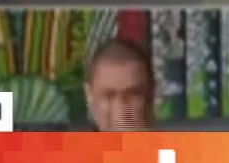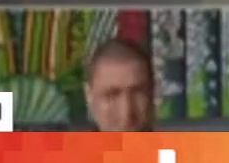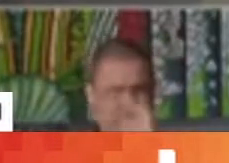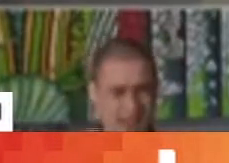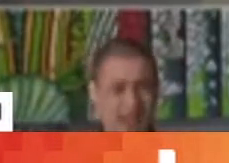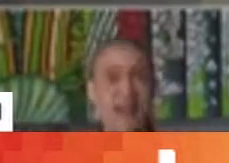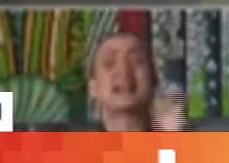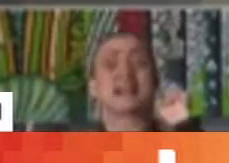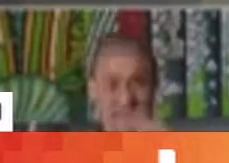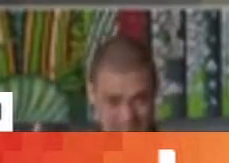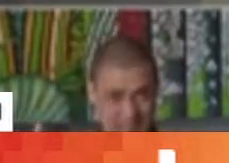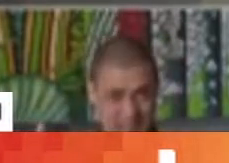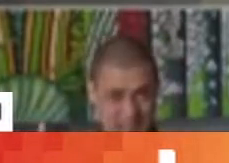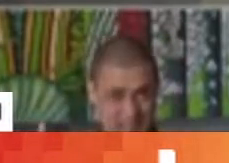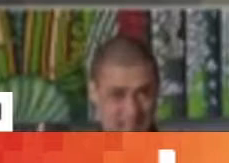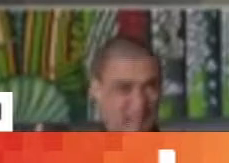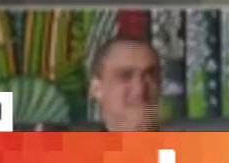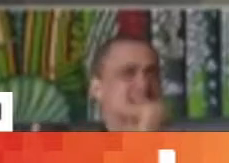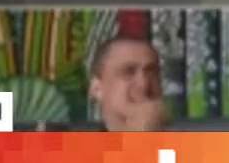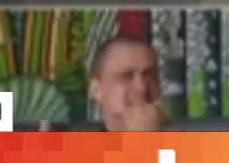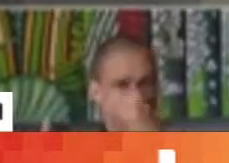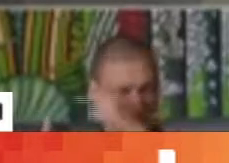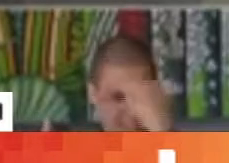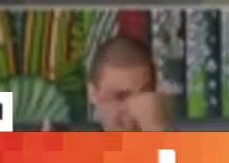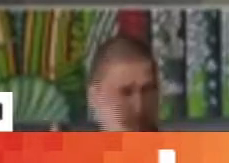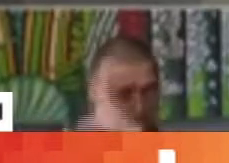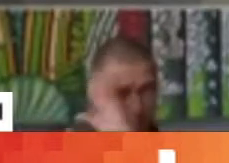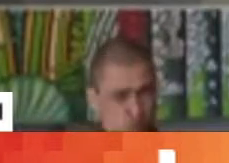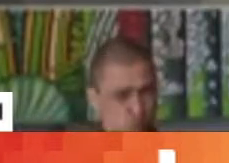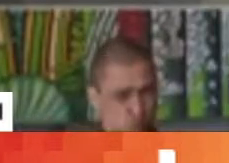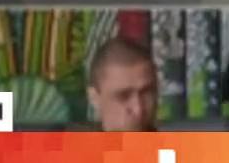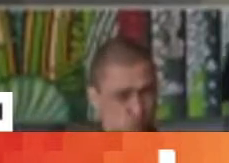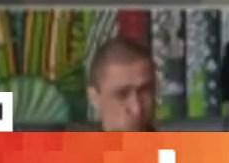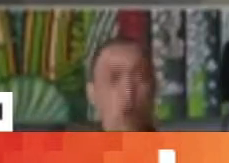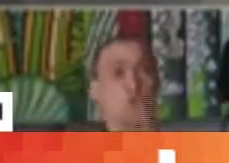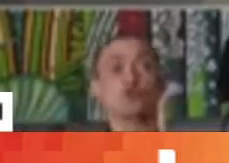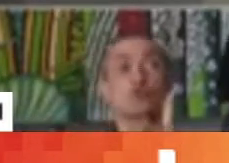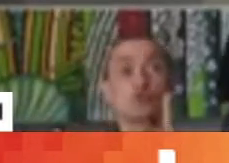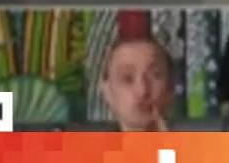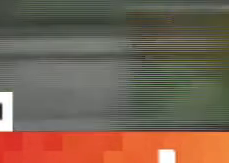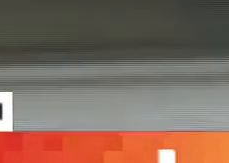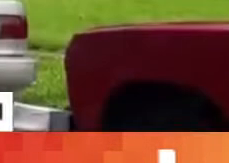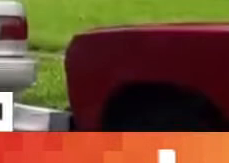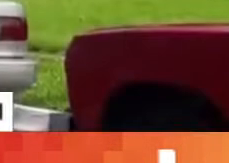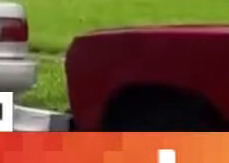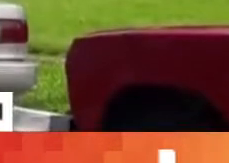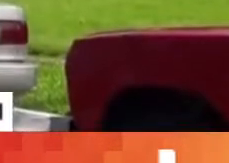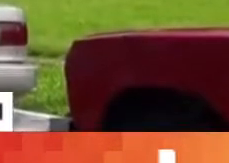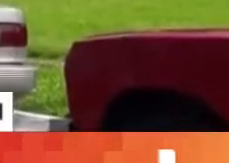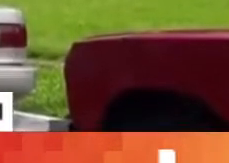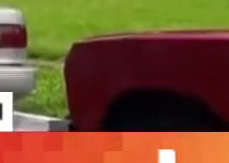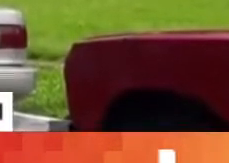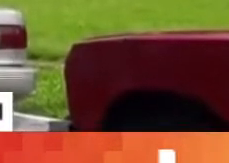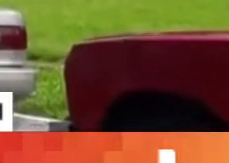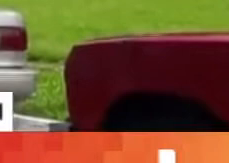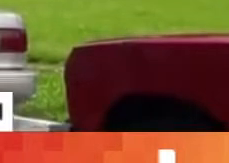estar en desacuerdo con el mundo, con el mundo que quiere proteger vidas, para discordar. Ecuador llegó